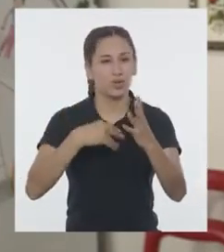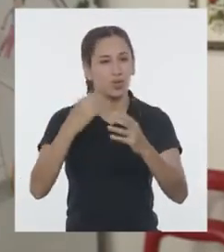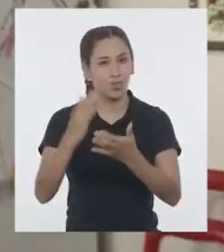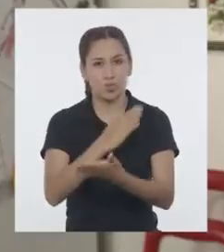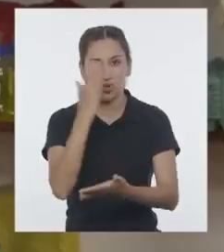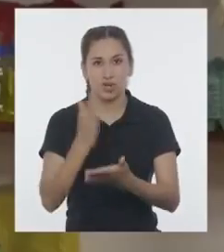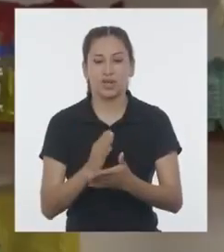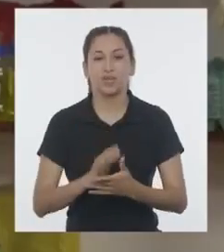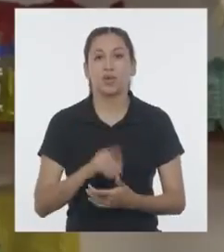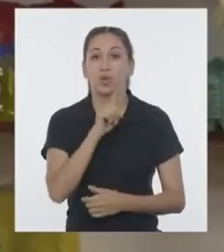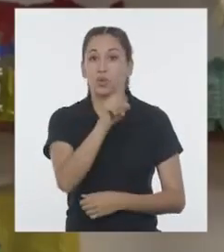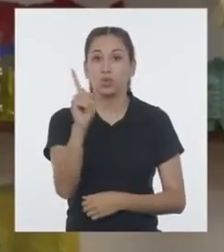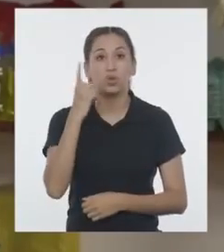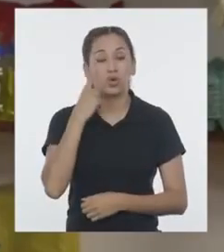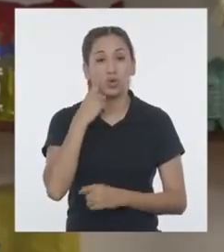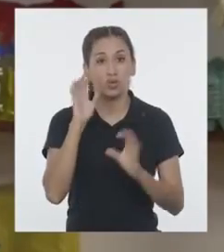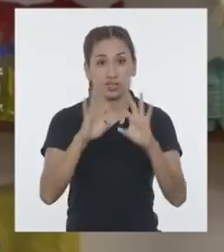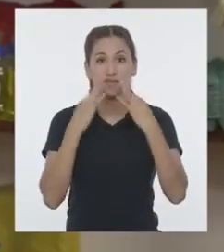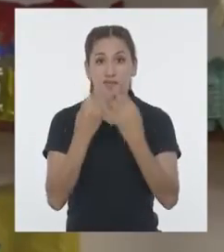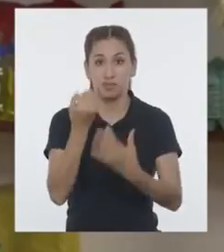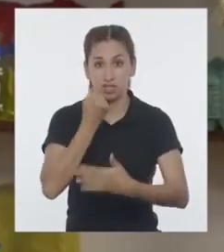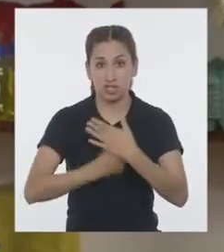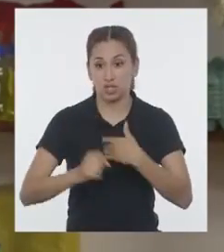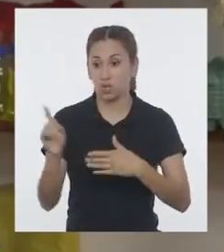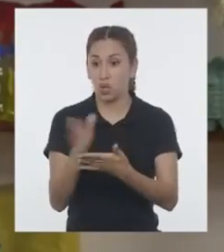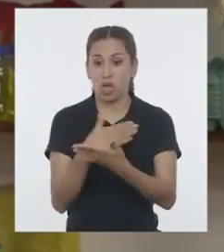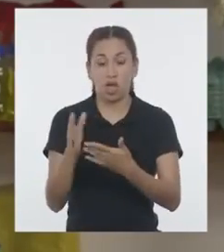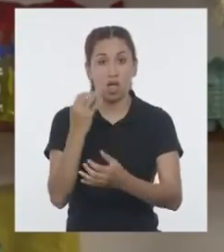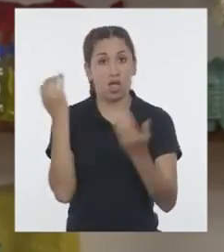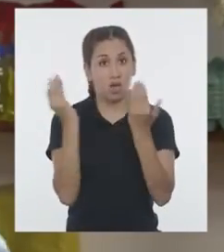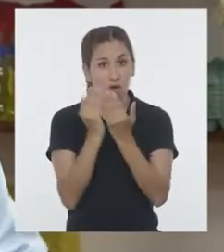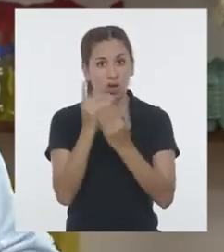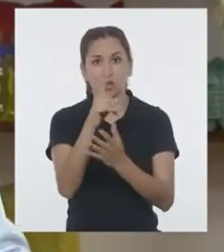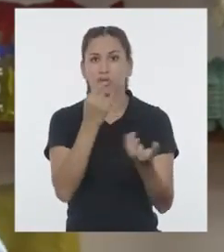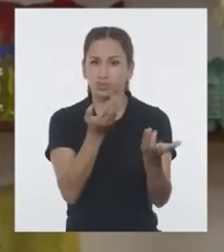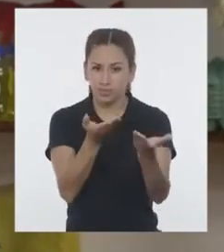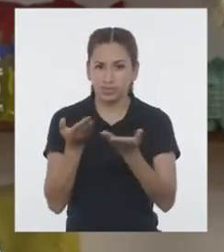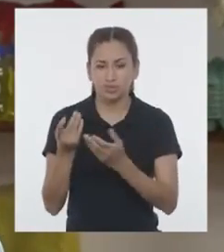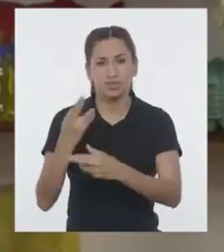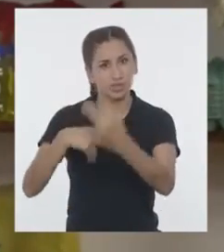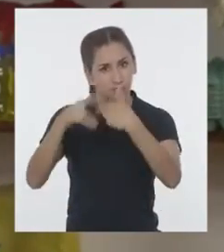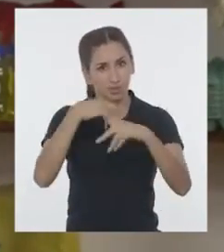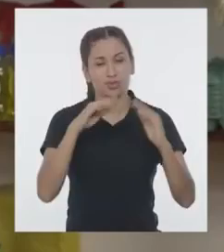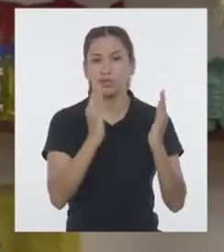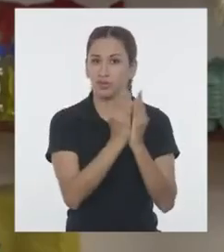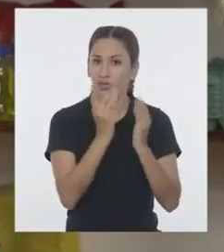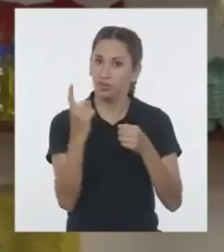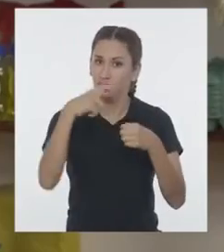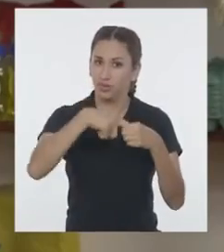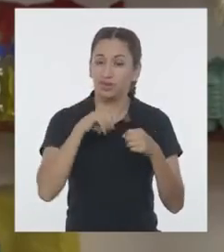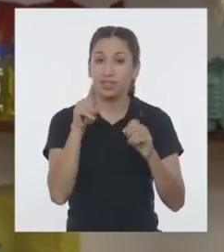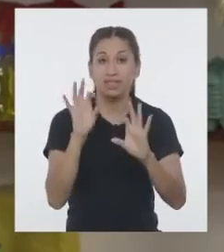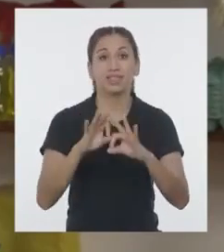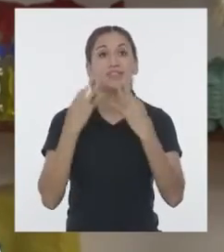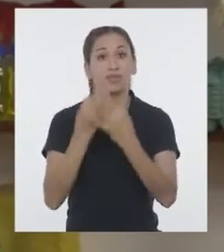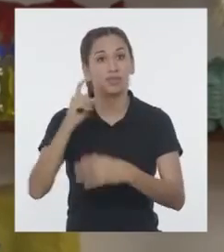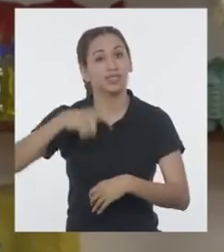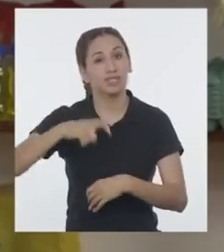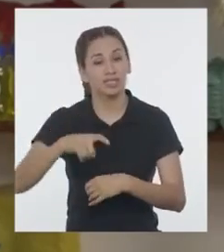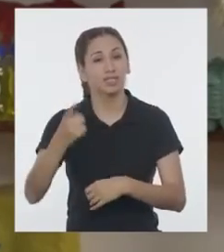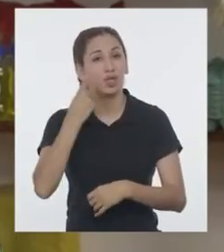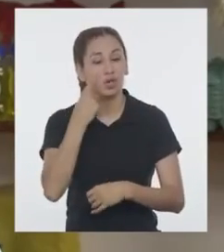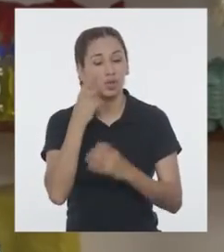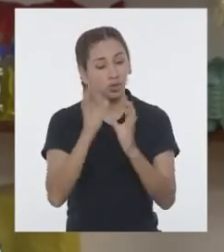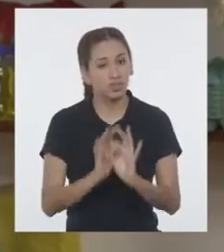cualquier situación. Si conocen familias con hijos que no están en la escuela, invítenlas a regresar. Quizás esa